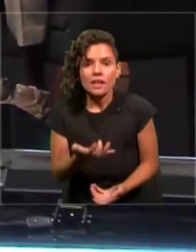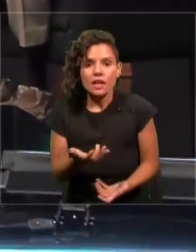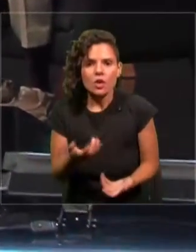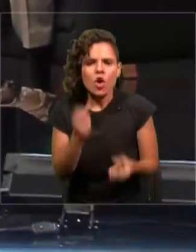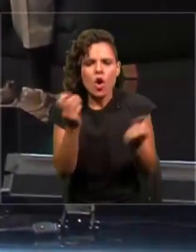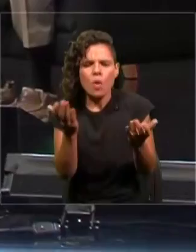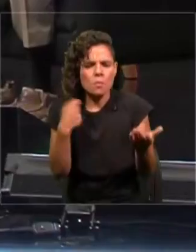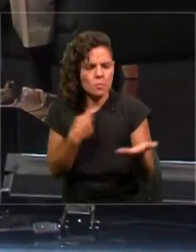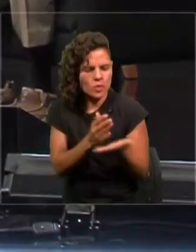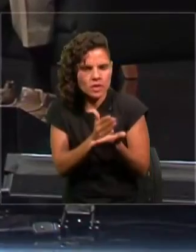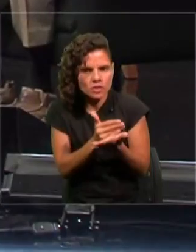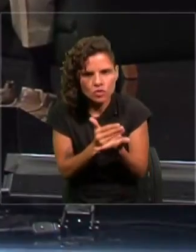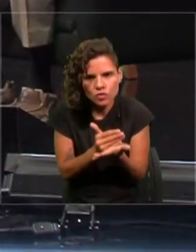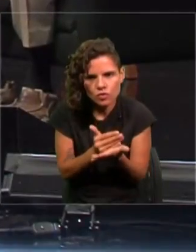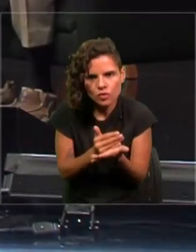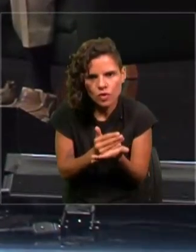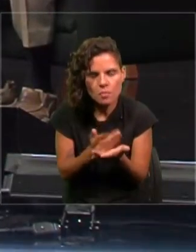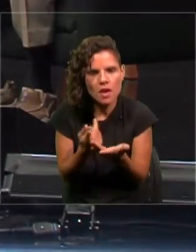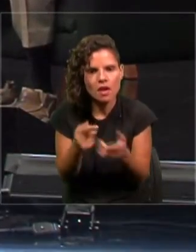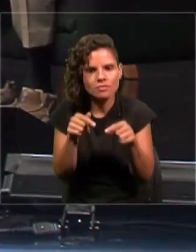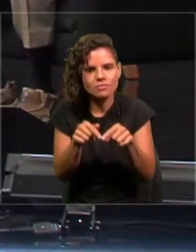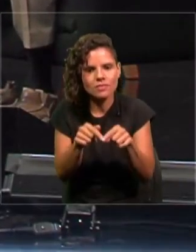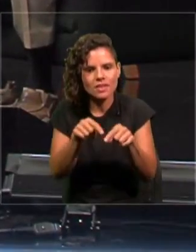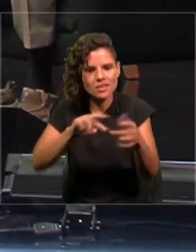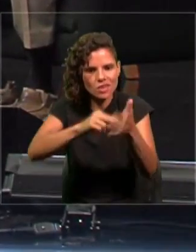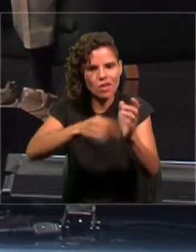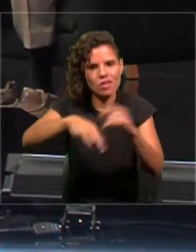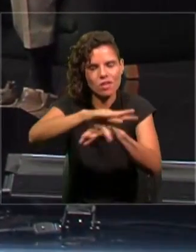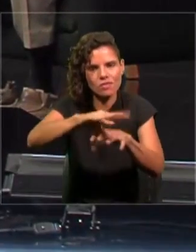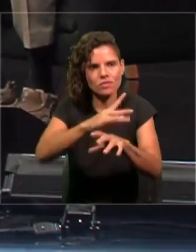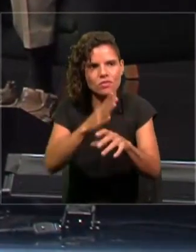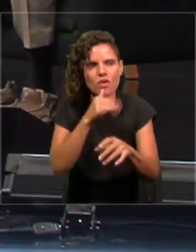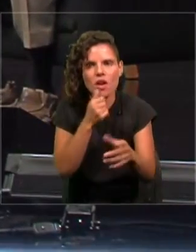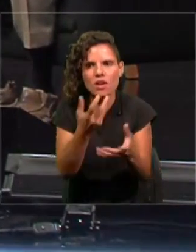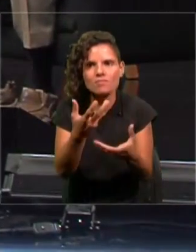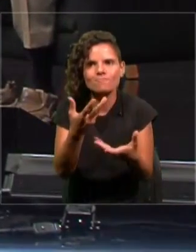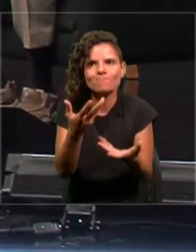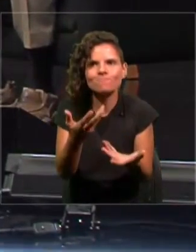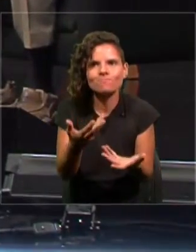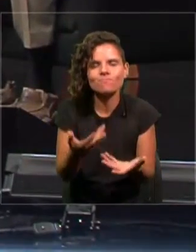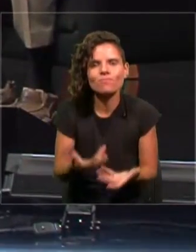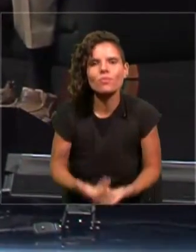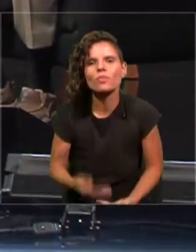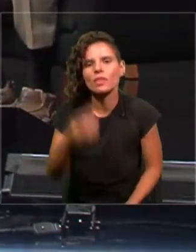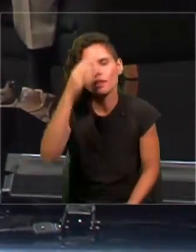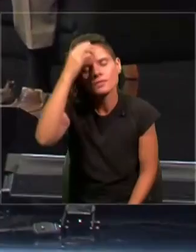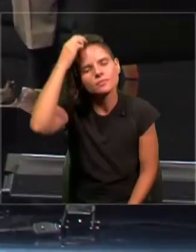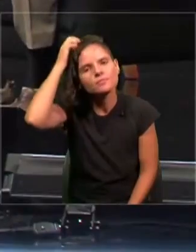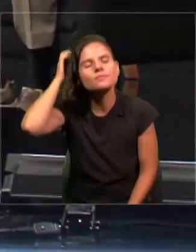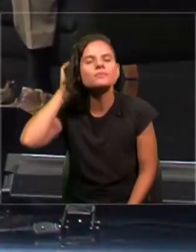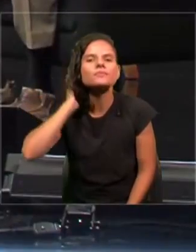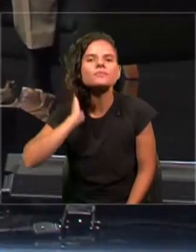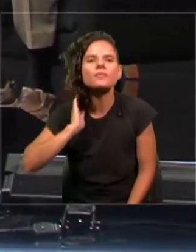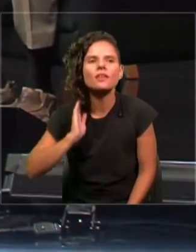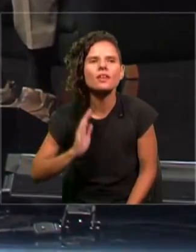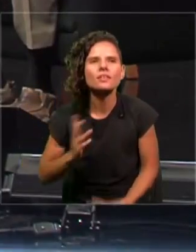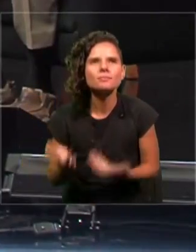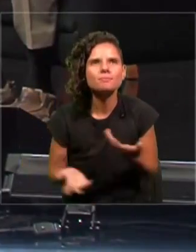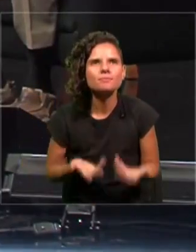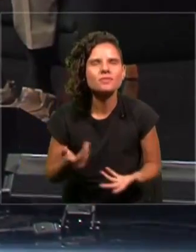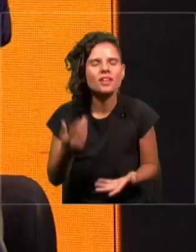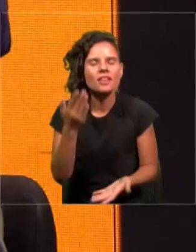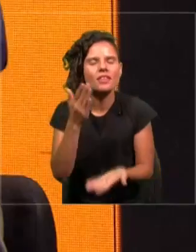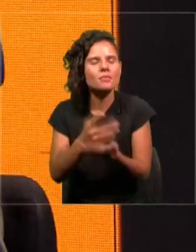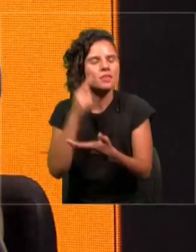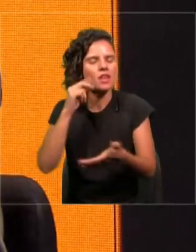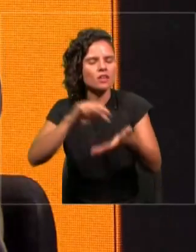estrategia para escapar a esta problemática es la idea de que hay que resolver el